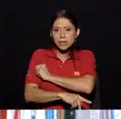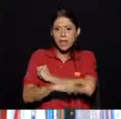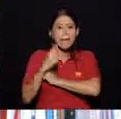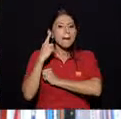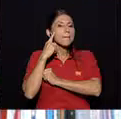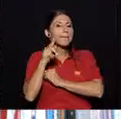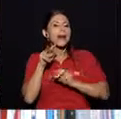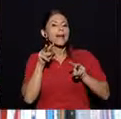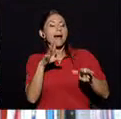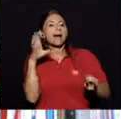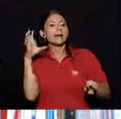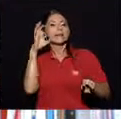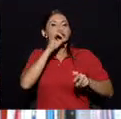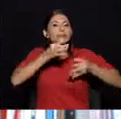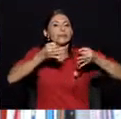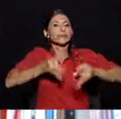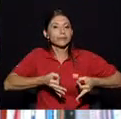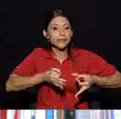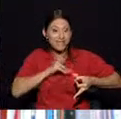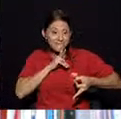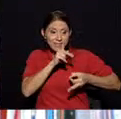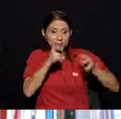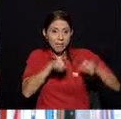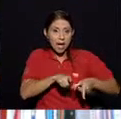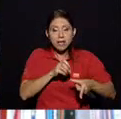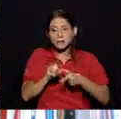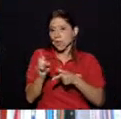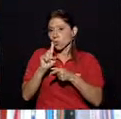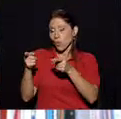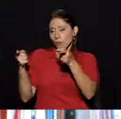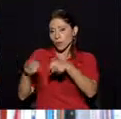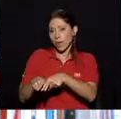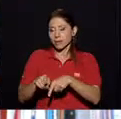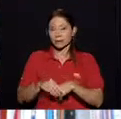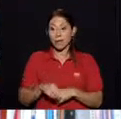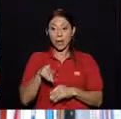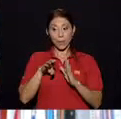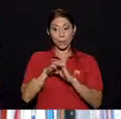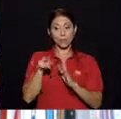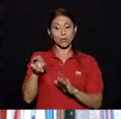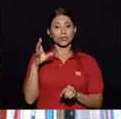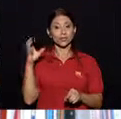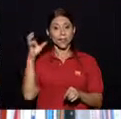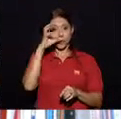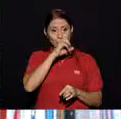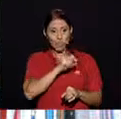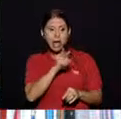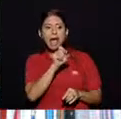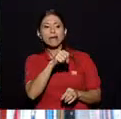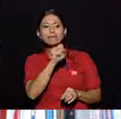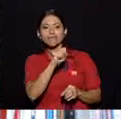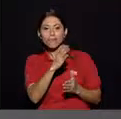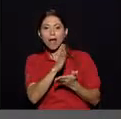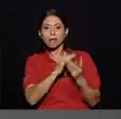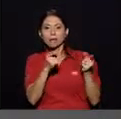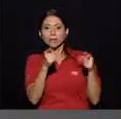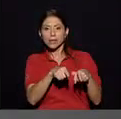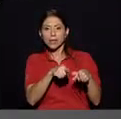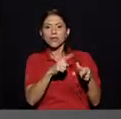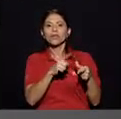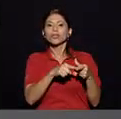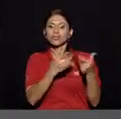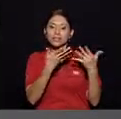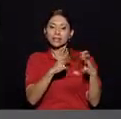de policías, ellos tienen un deber de denunciar cualquier hecho que esté sucediendo en contra de las personas menores de edad.